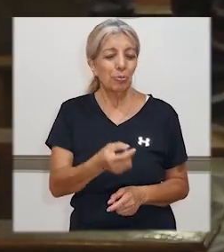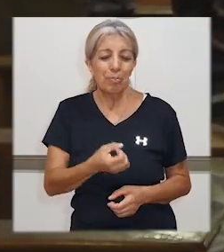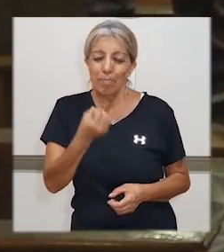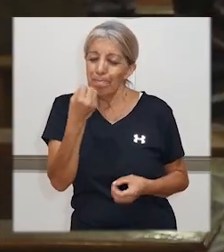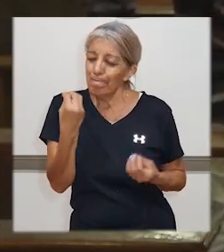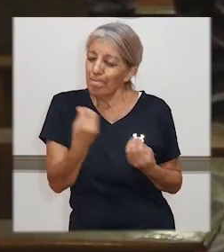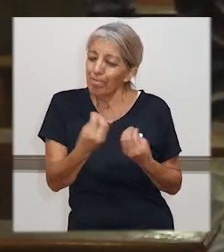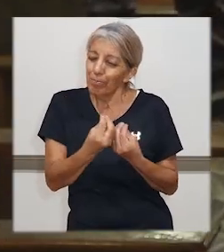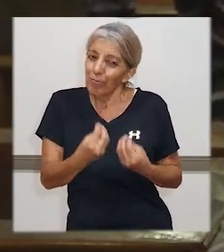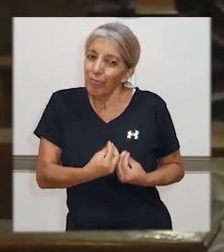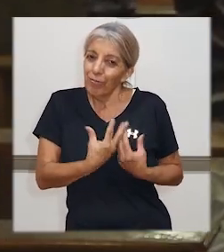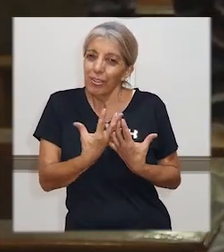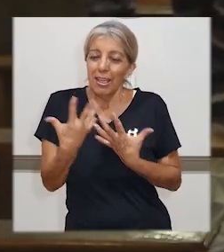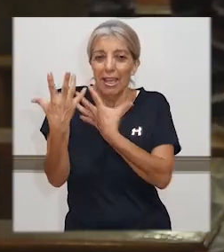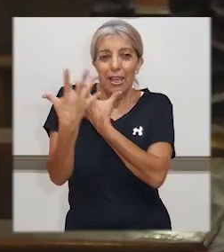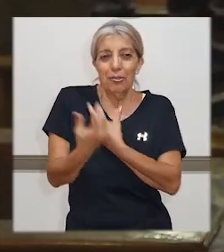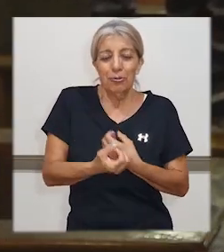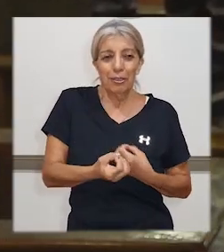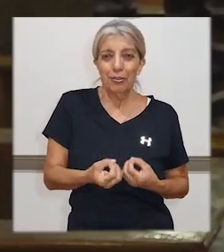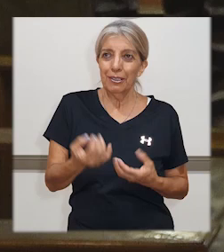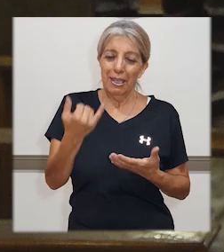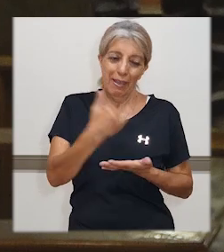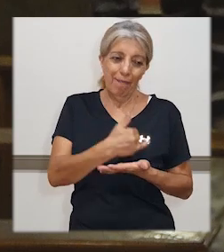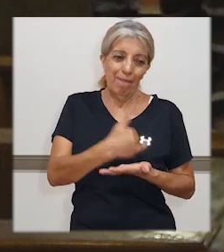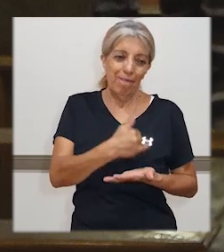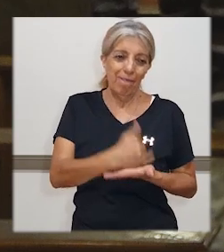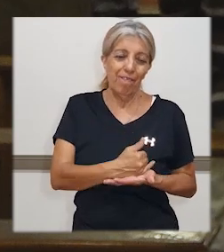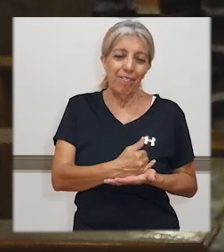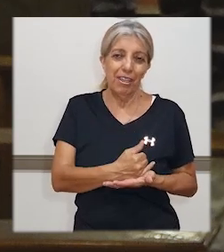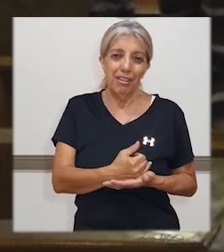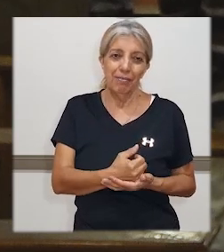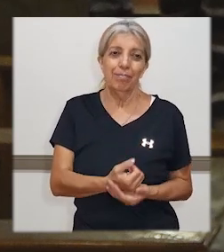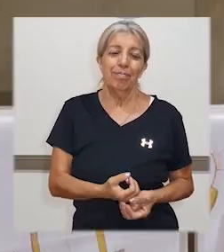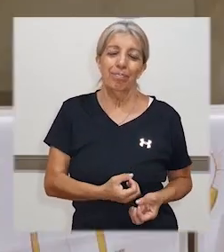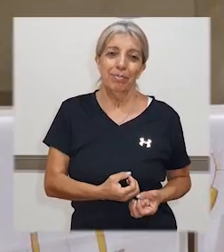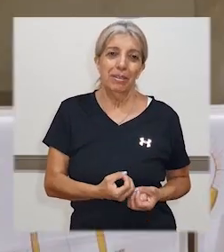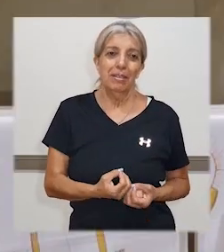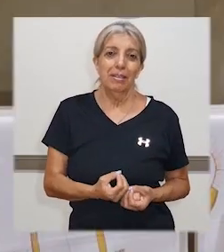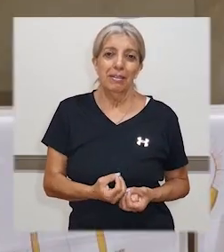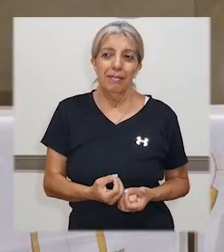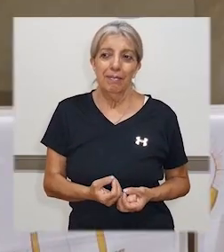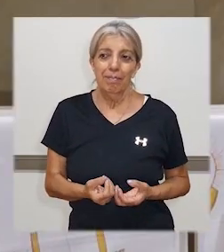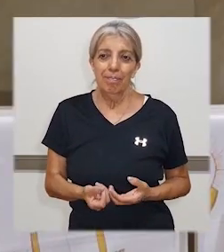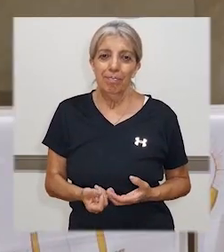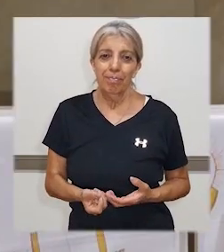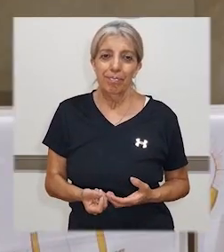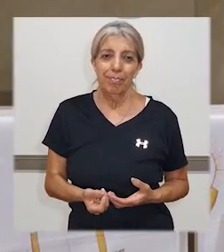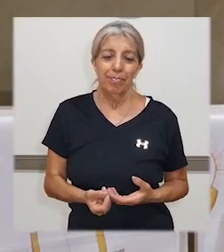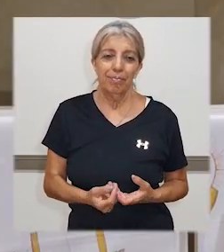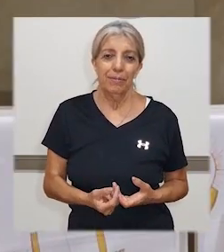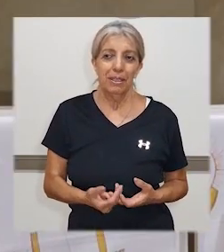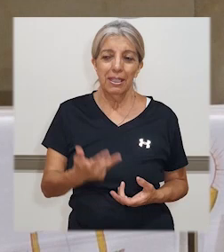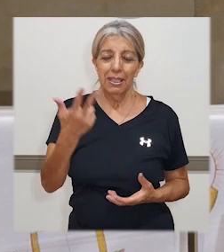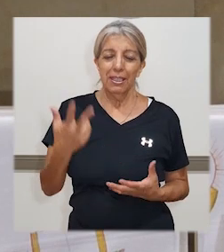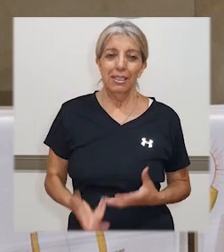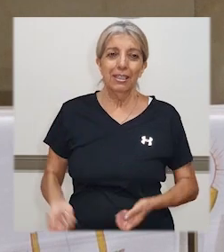fiel. Ayúdanos a perseverar en la fe y afianza nuestra comunión con el